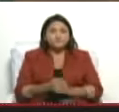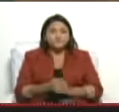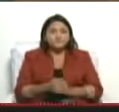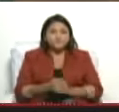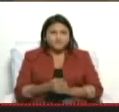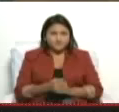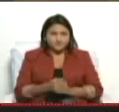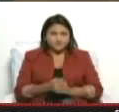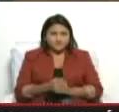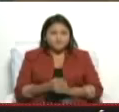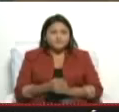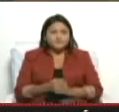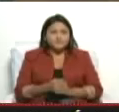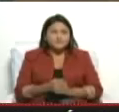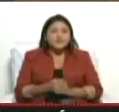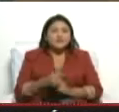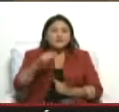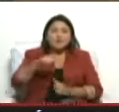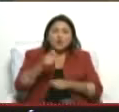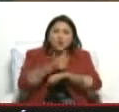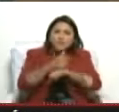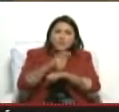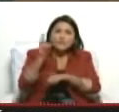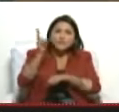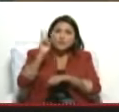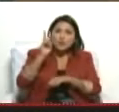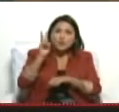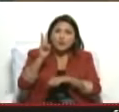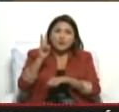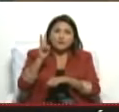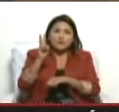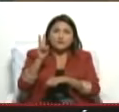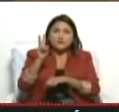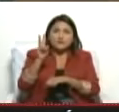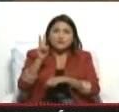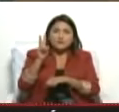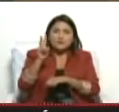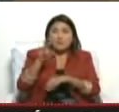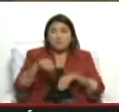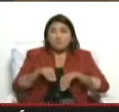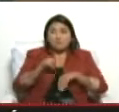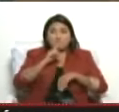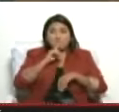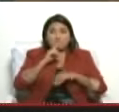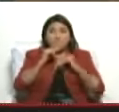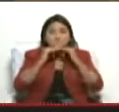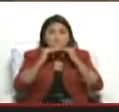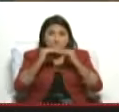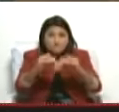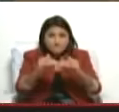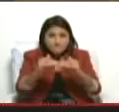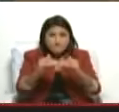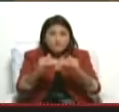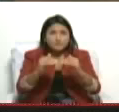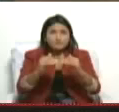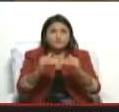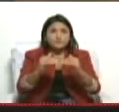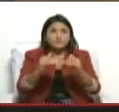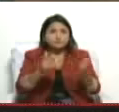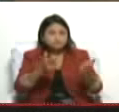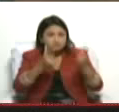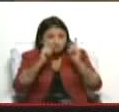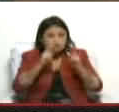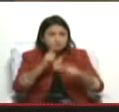presentes el estado venezolano tiene entonces que bajar la guardia y permitir que se ejecuten todas